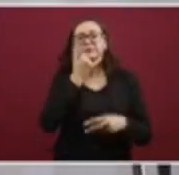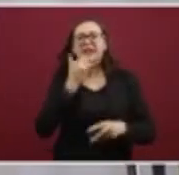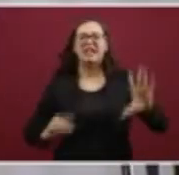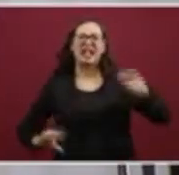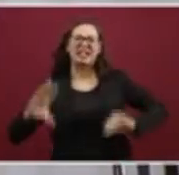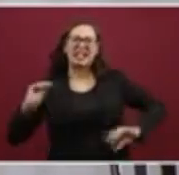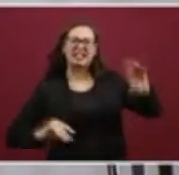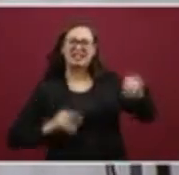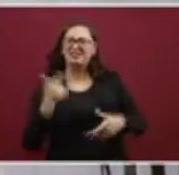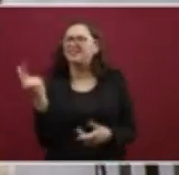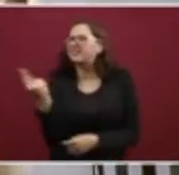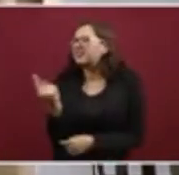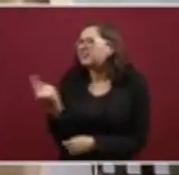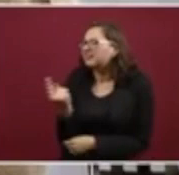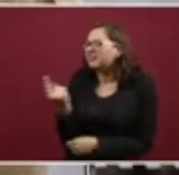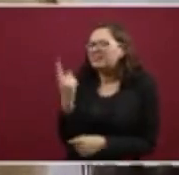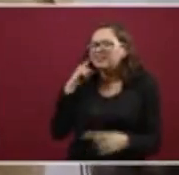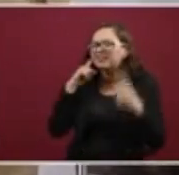Mande.